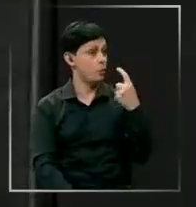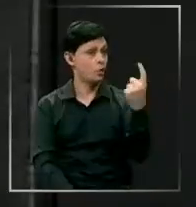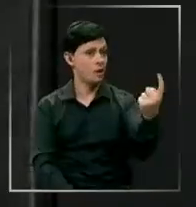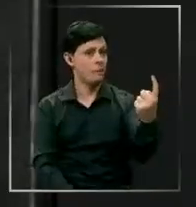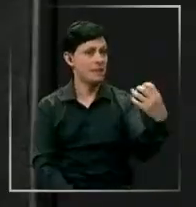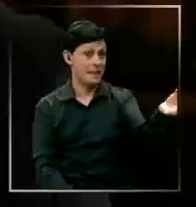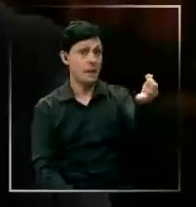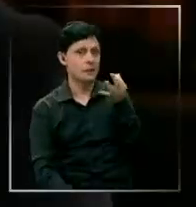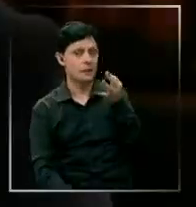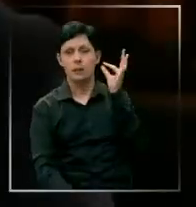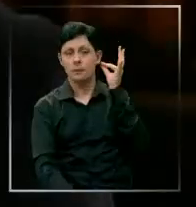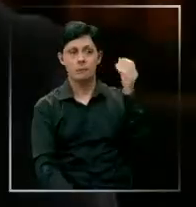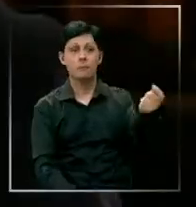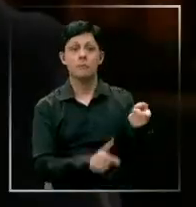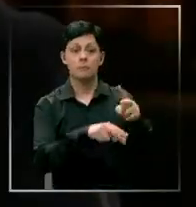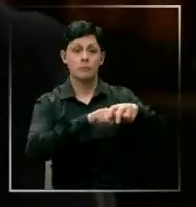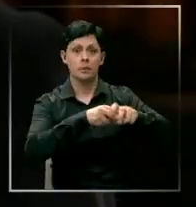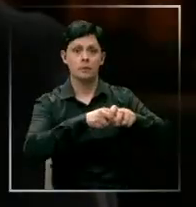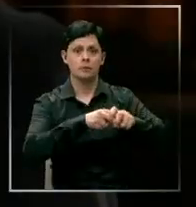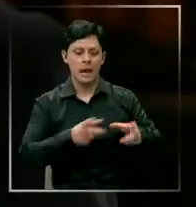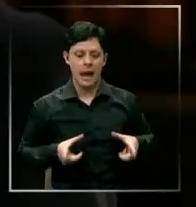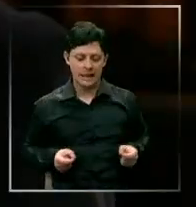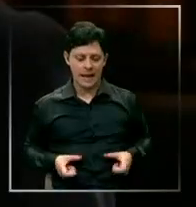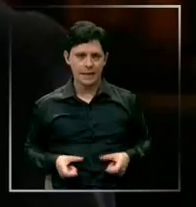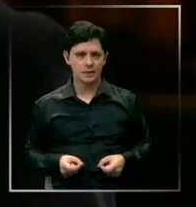dice Matilde, el cáncer no lo mató.